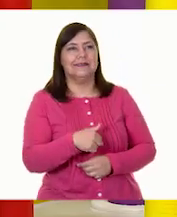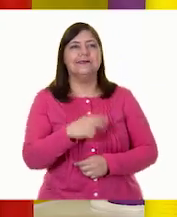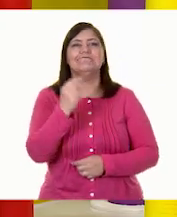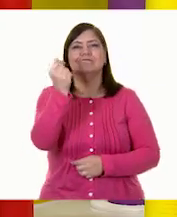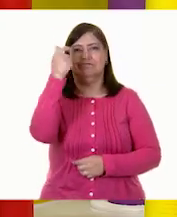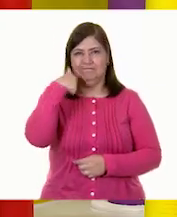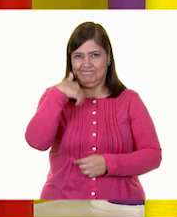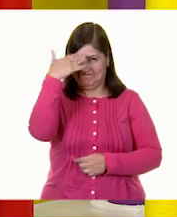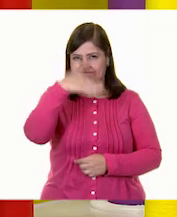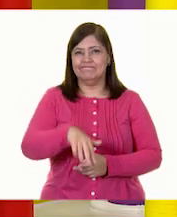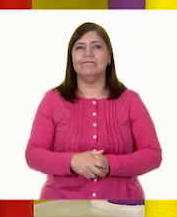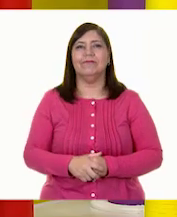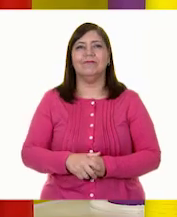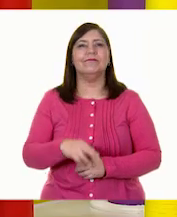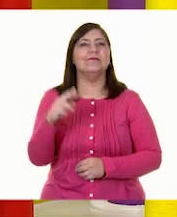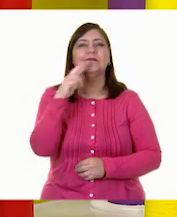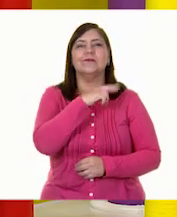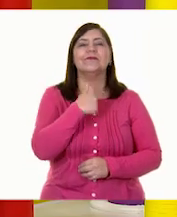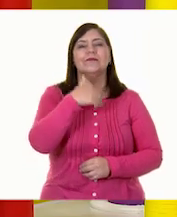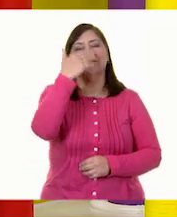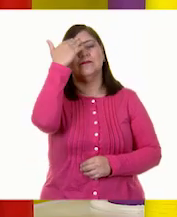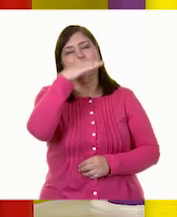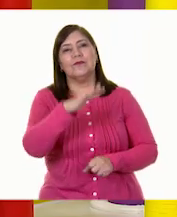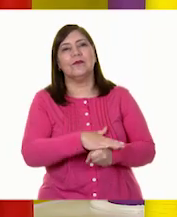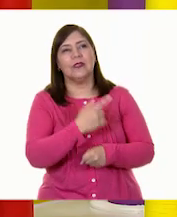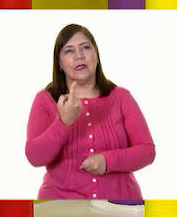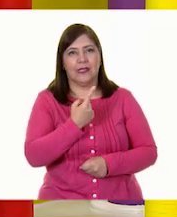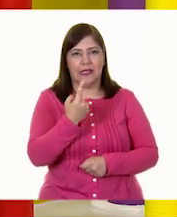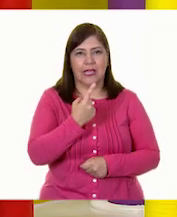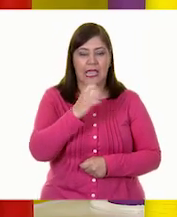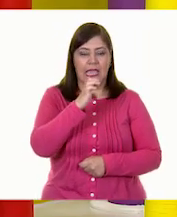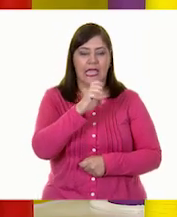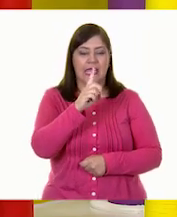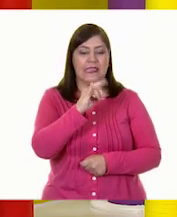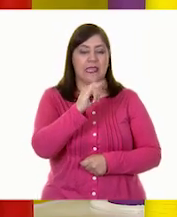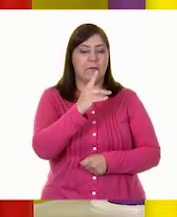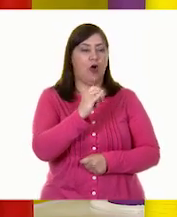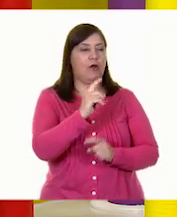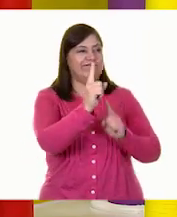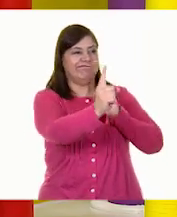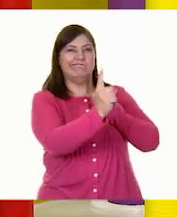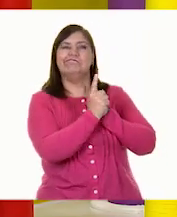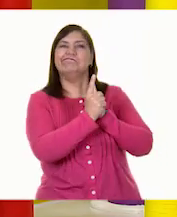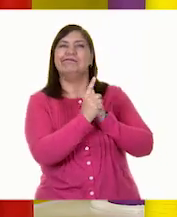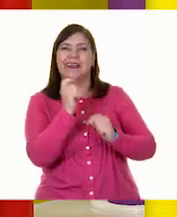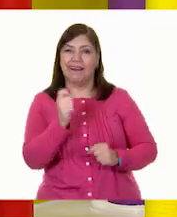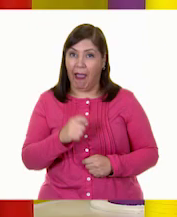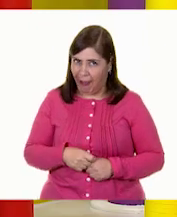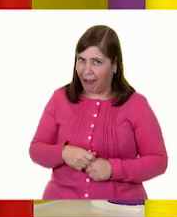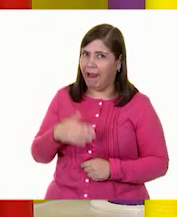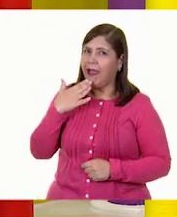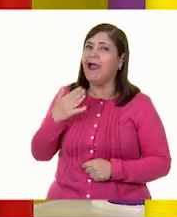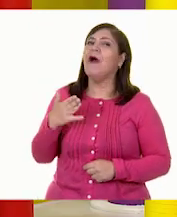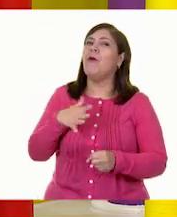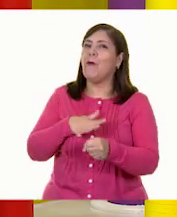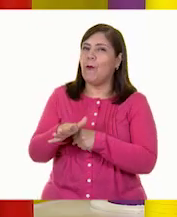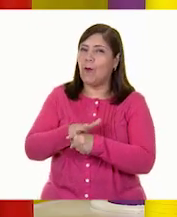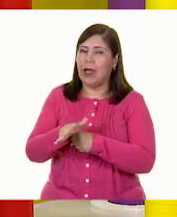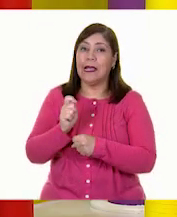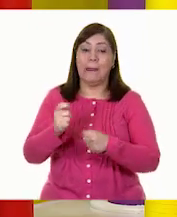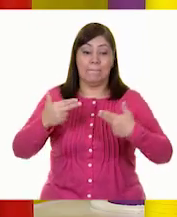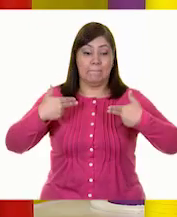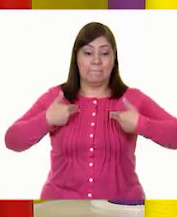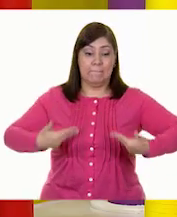Sí, yo sé. Rápidamente supe porque Edipo vino a mí. ¡Eso! ¿Y? ¿Qué es, Mariana? El ser